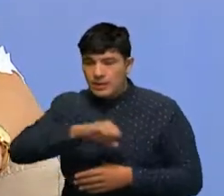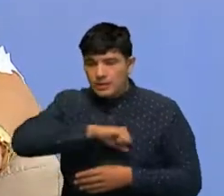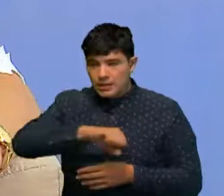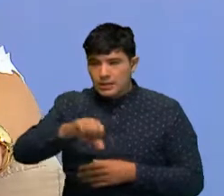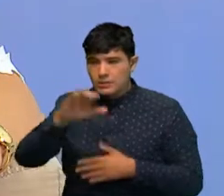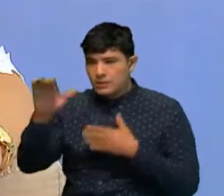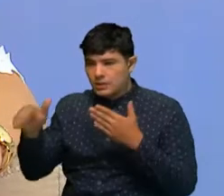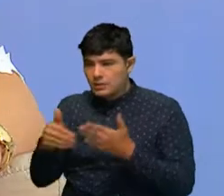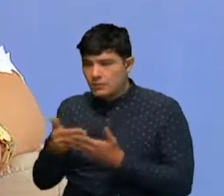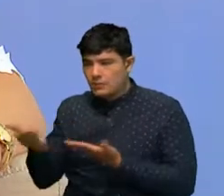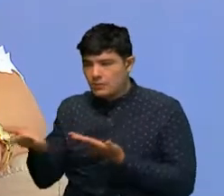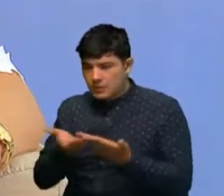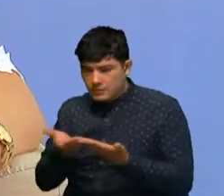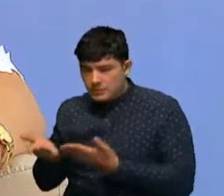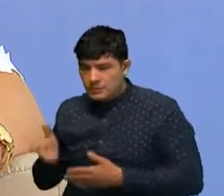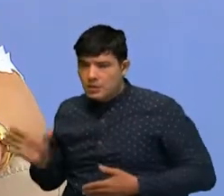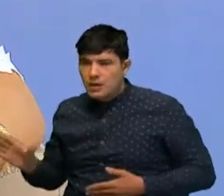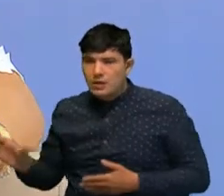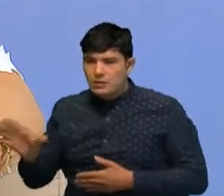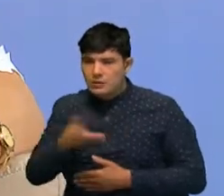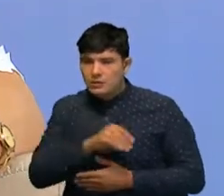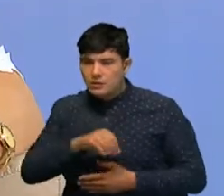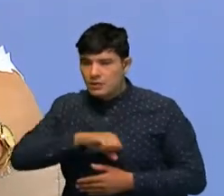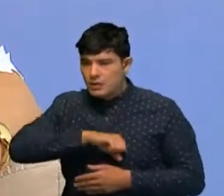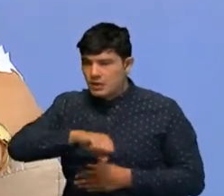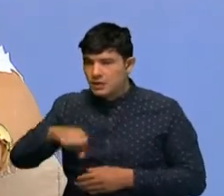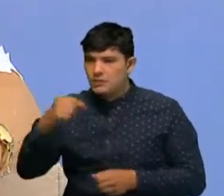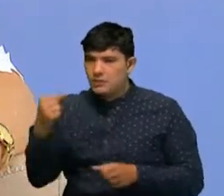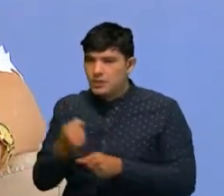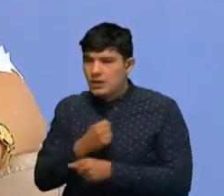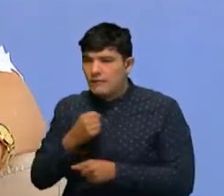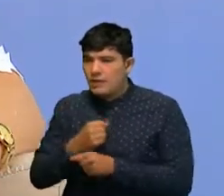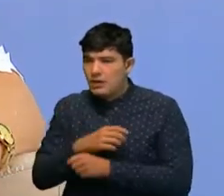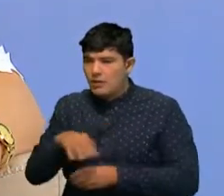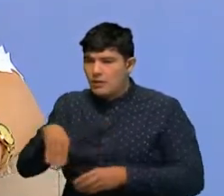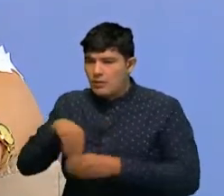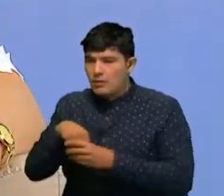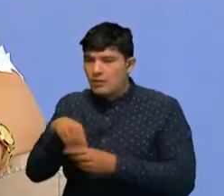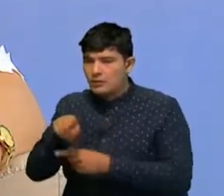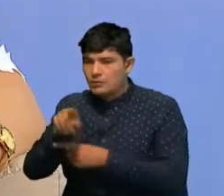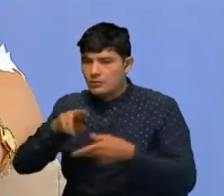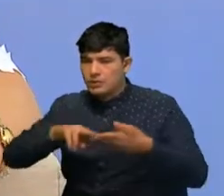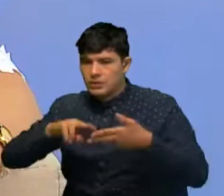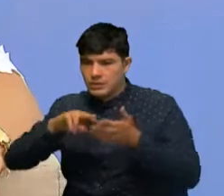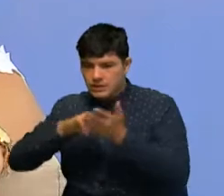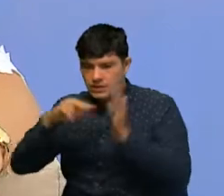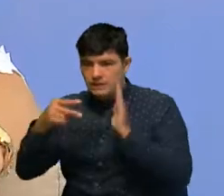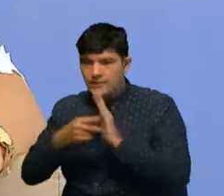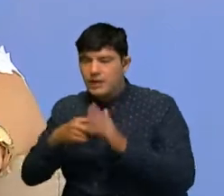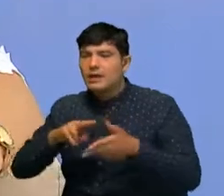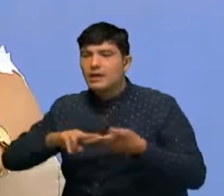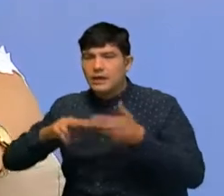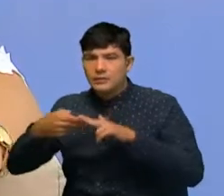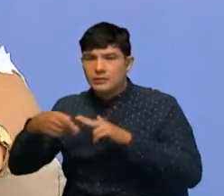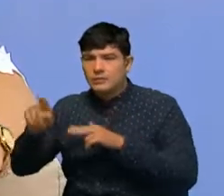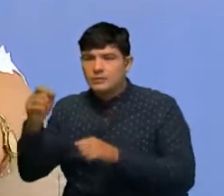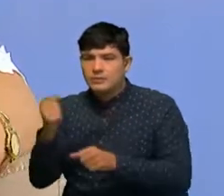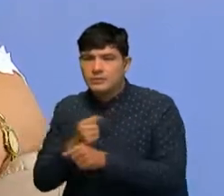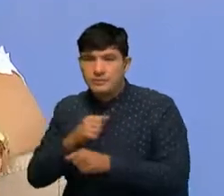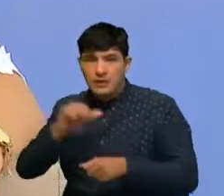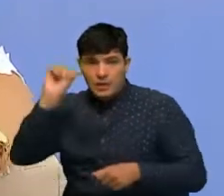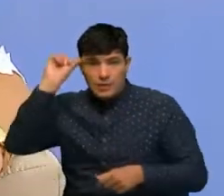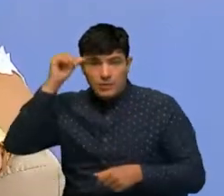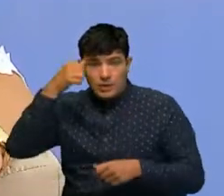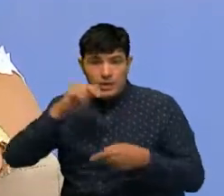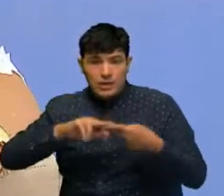sus prestaciones, a todos los derechos laborales que implican una relación laboral. Y recordemos, una relación laboral